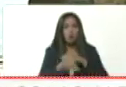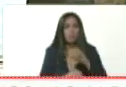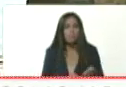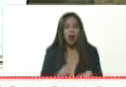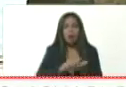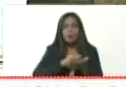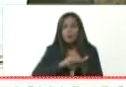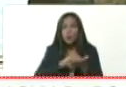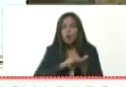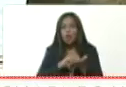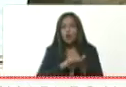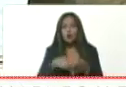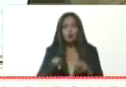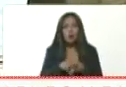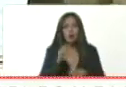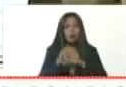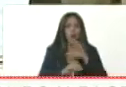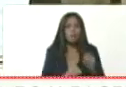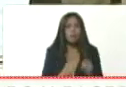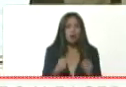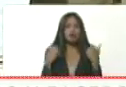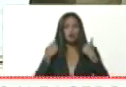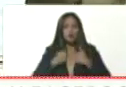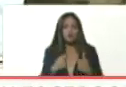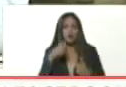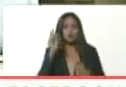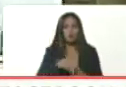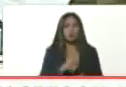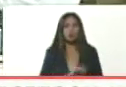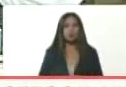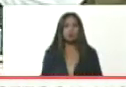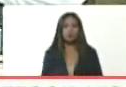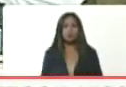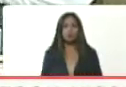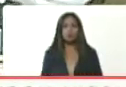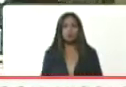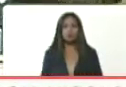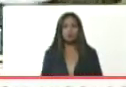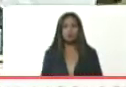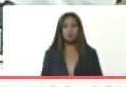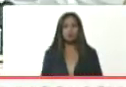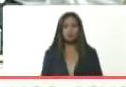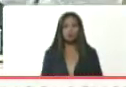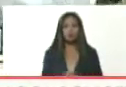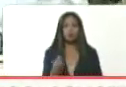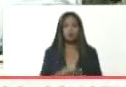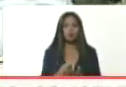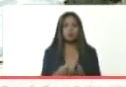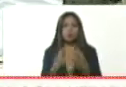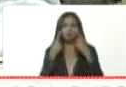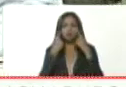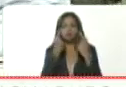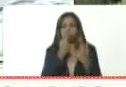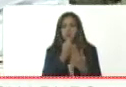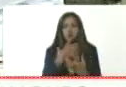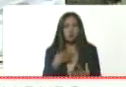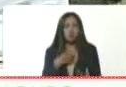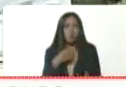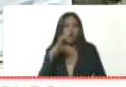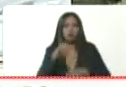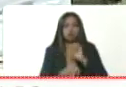goma para comprar un morral no no le alcanzarían los ojos de la cara